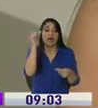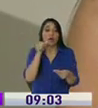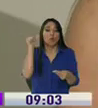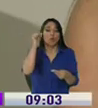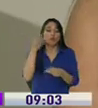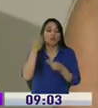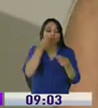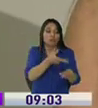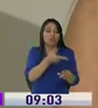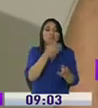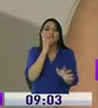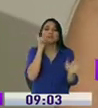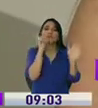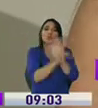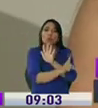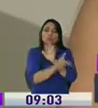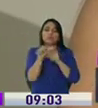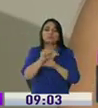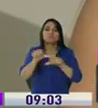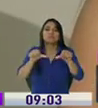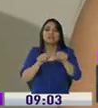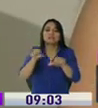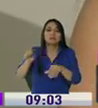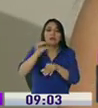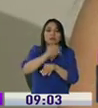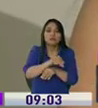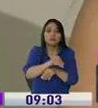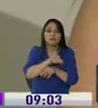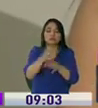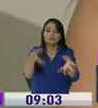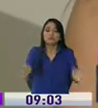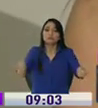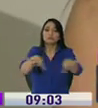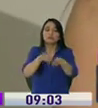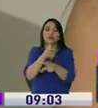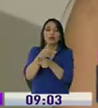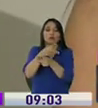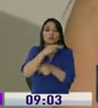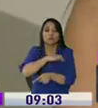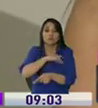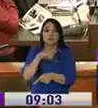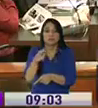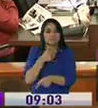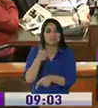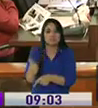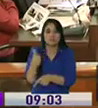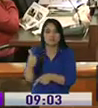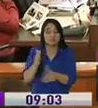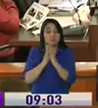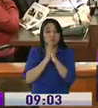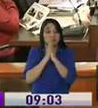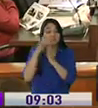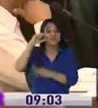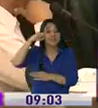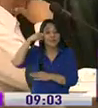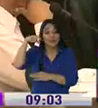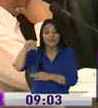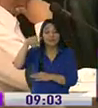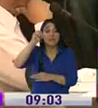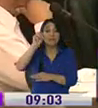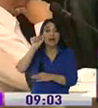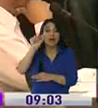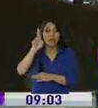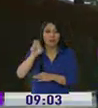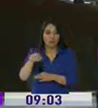de la entrega de una administración en el Pleno del Consejo Metropolitano. Recordemos que Sánchez presentó hace un año y